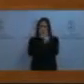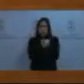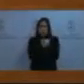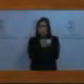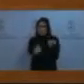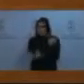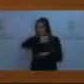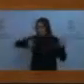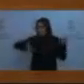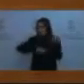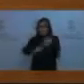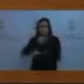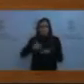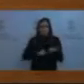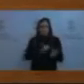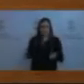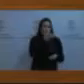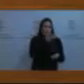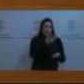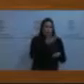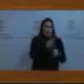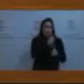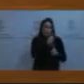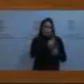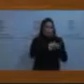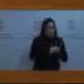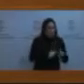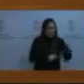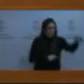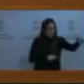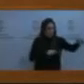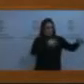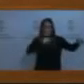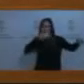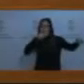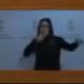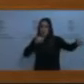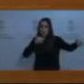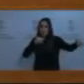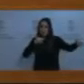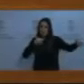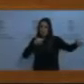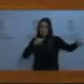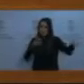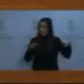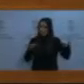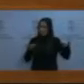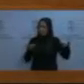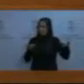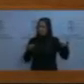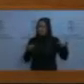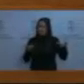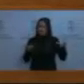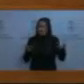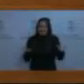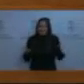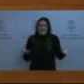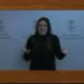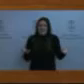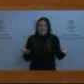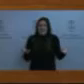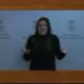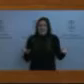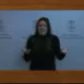permanente. El PSOE les escribe las preguntas, ustedes las formulan en los plenos. Pero bueno, pero qué